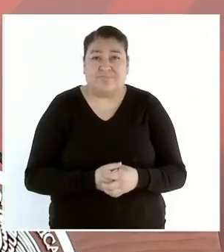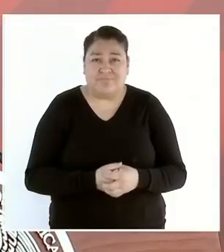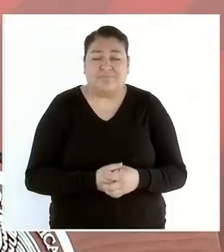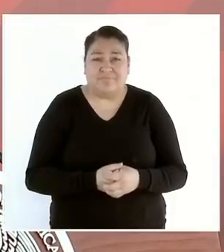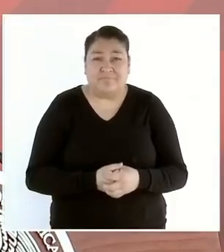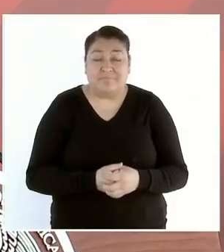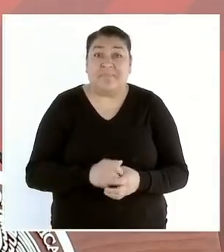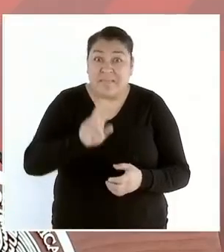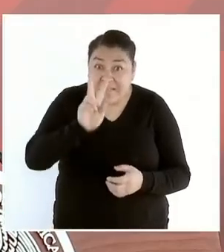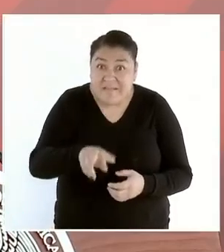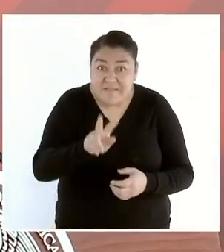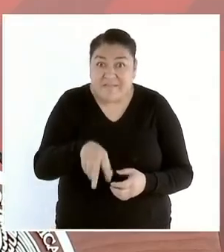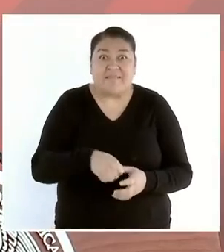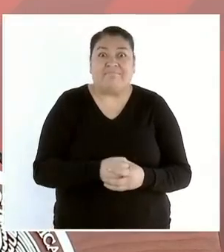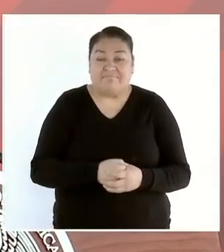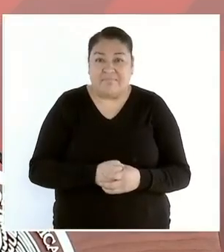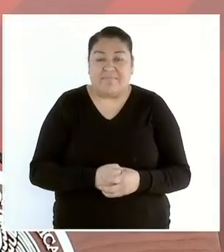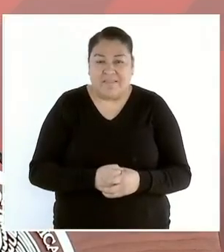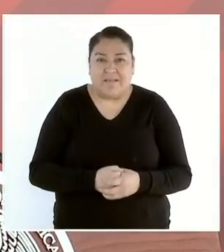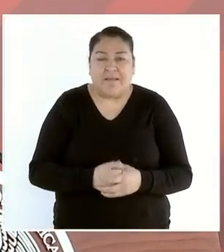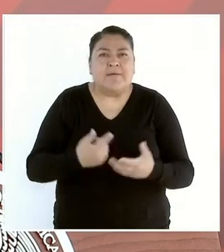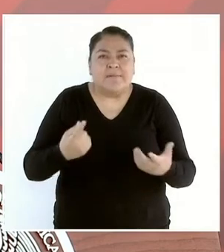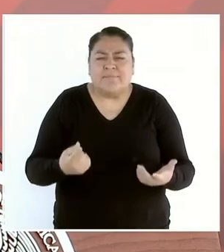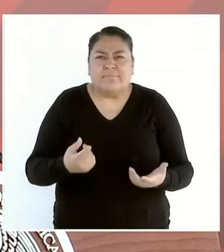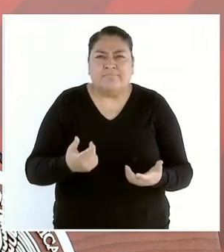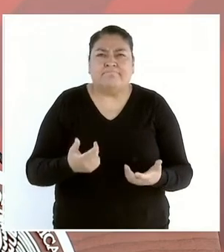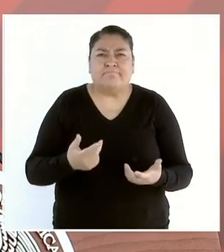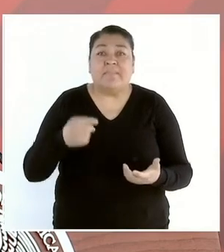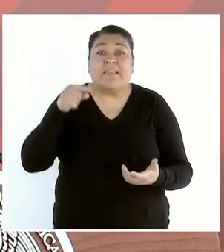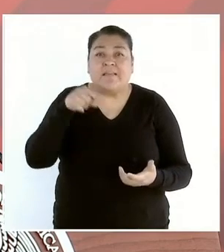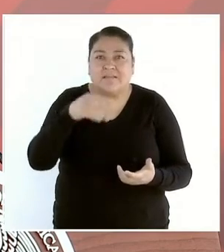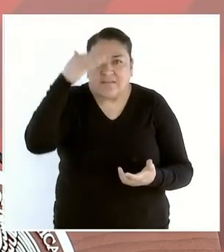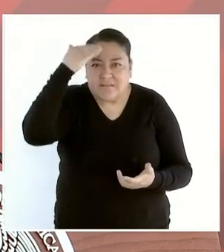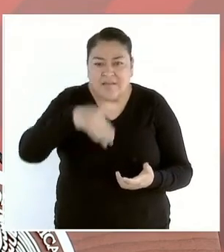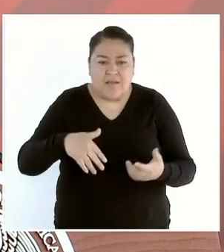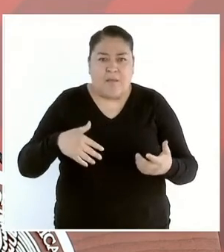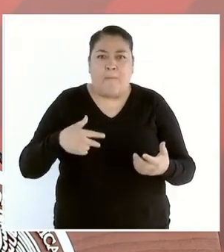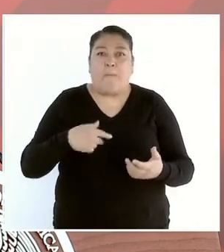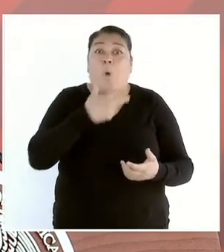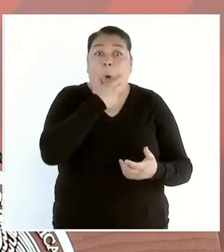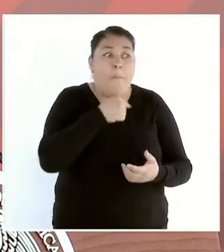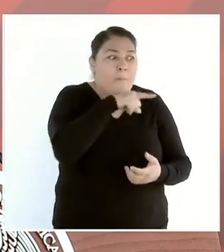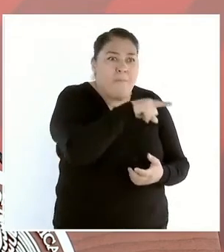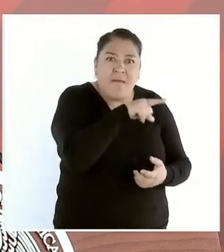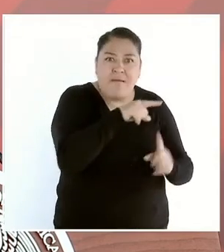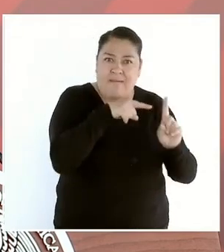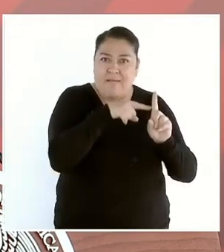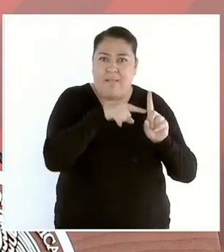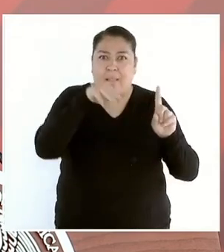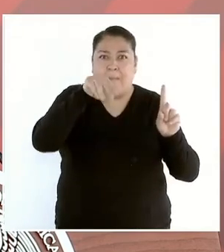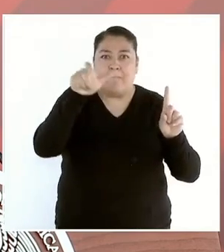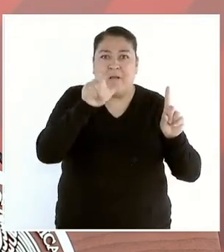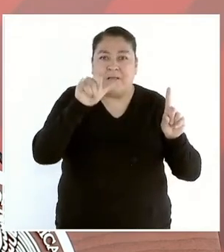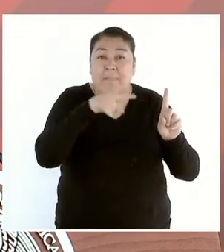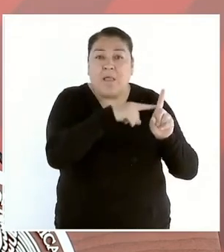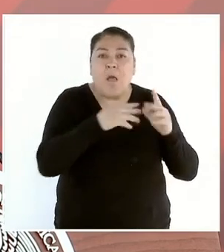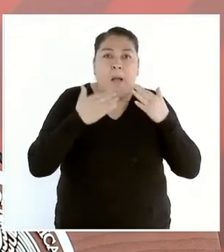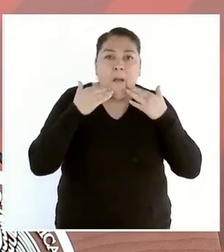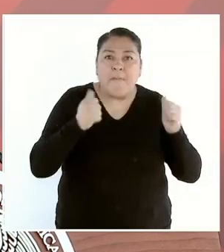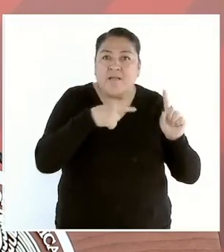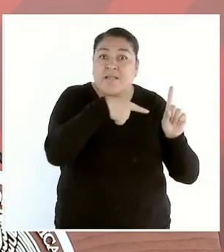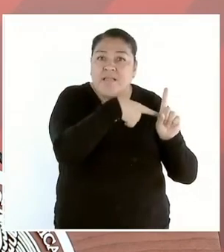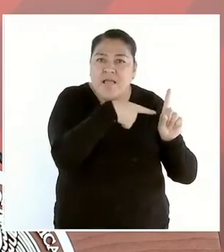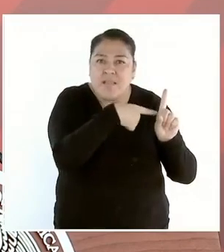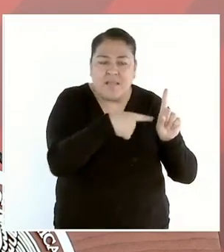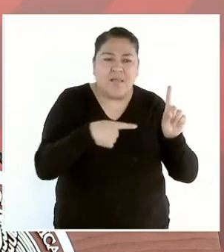por si fuese poco al liberalismo de maximiliano se agregó